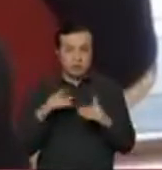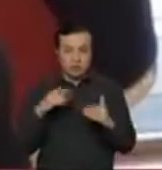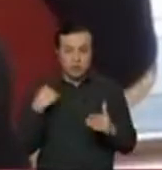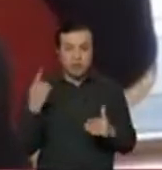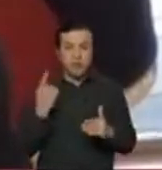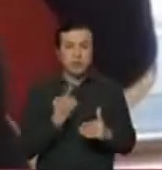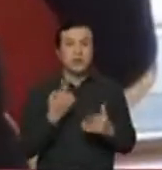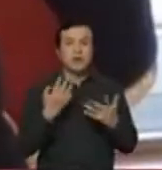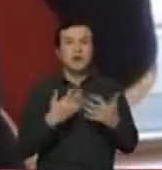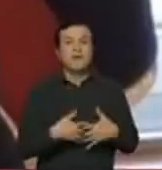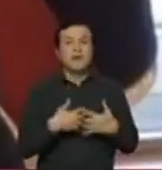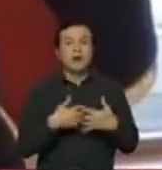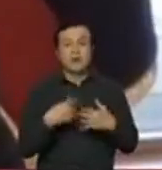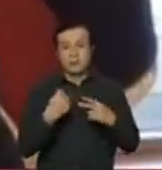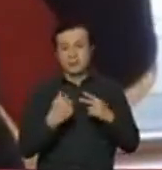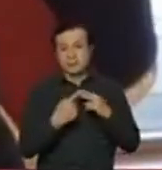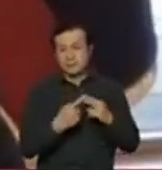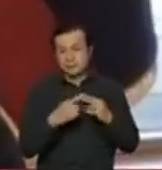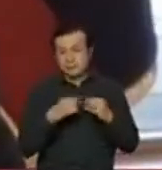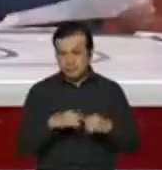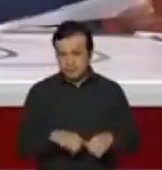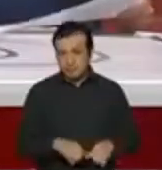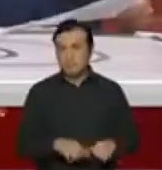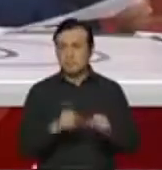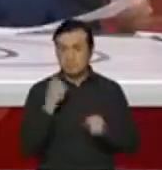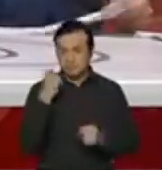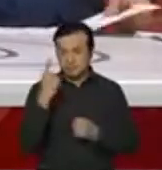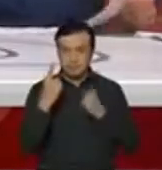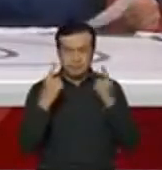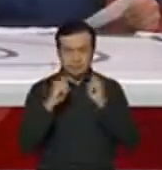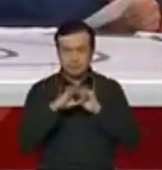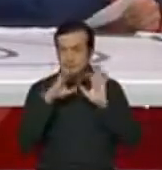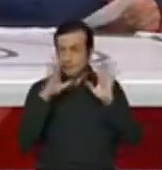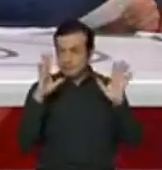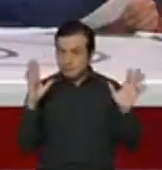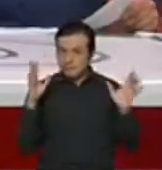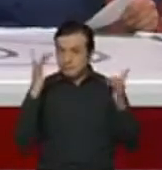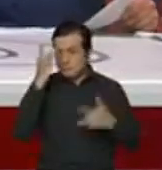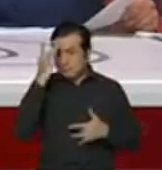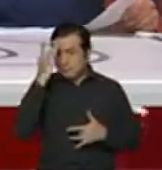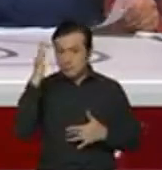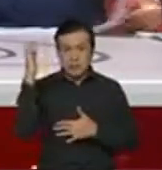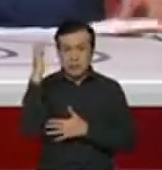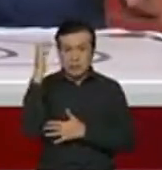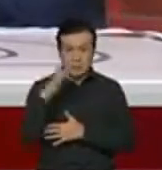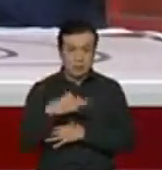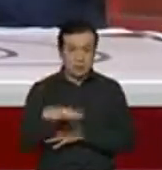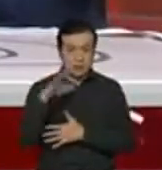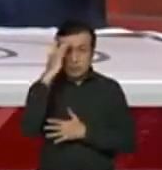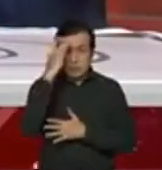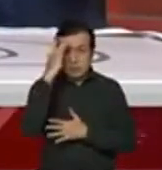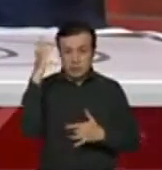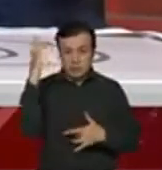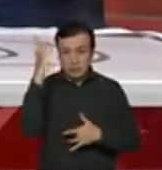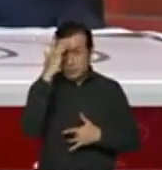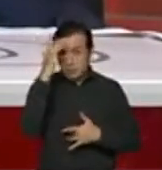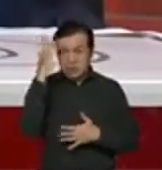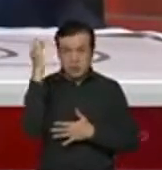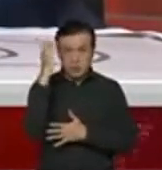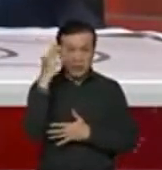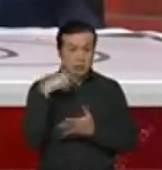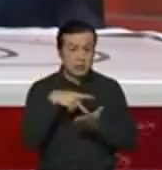la fábrica de créditos hipotecarios. Debemos entender que durante esta época de pandemia, de emergencia sanitaria, esa morosidad en